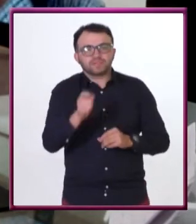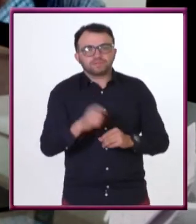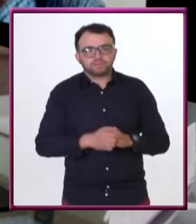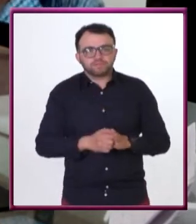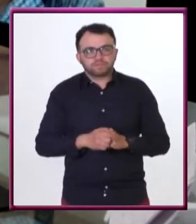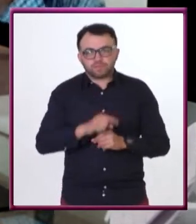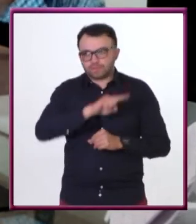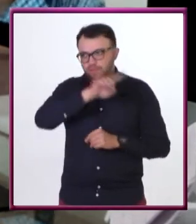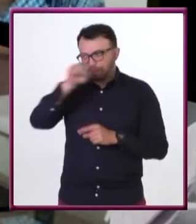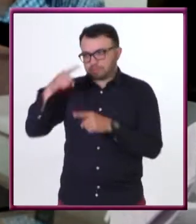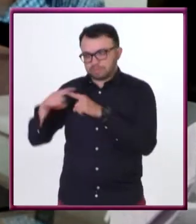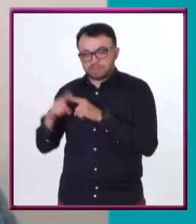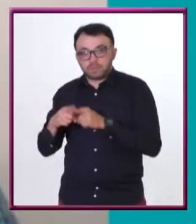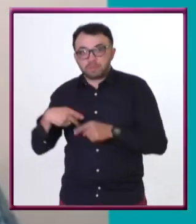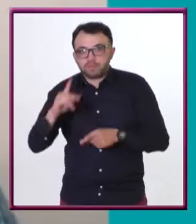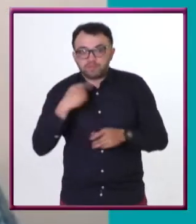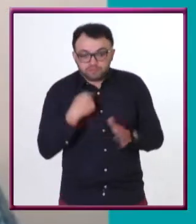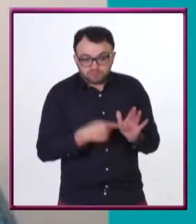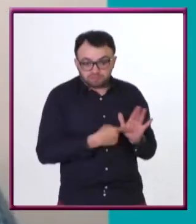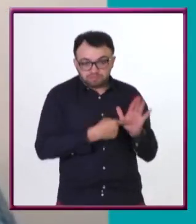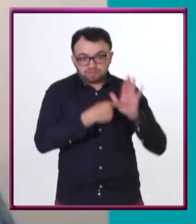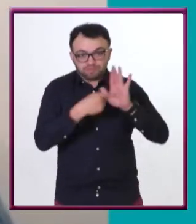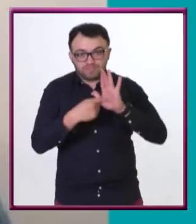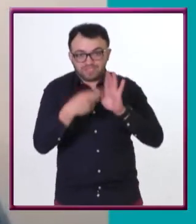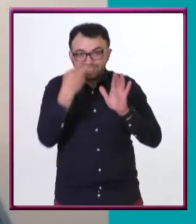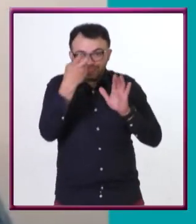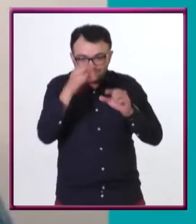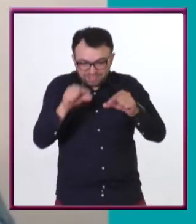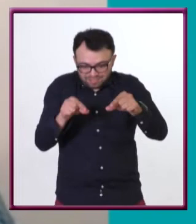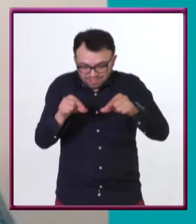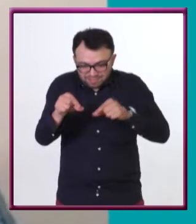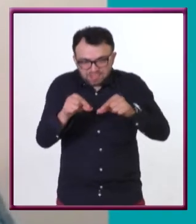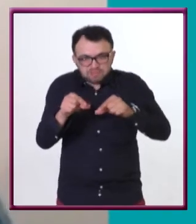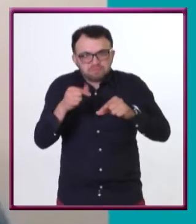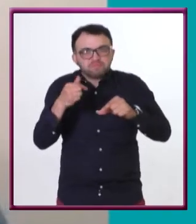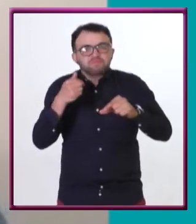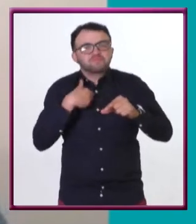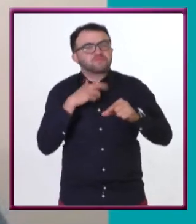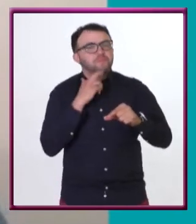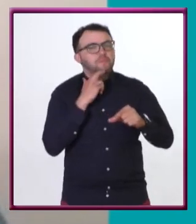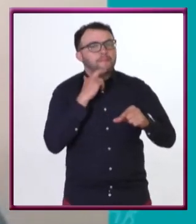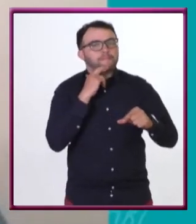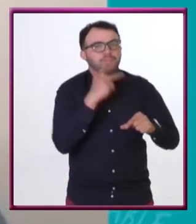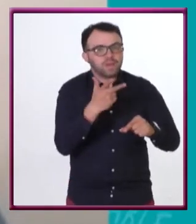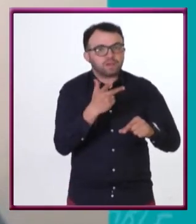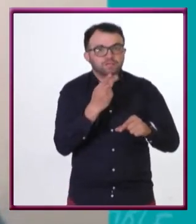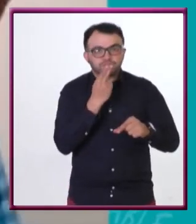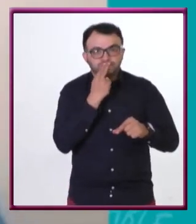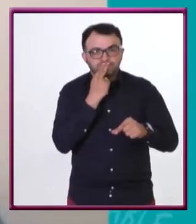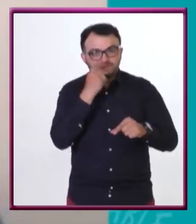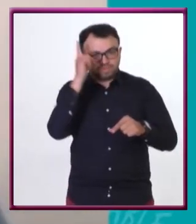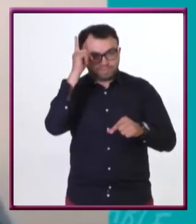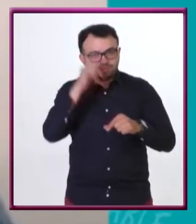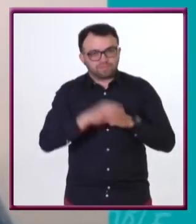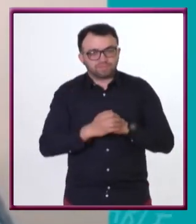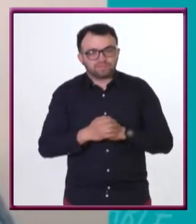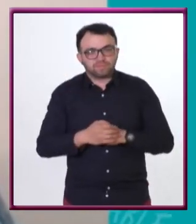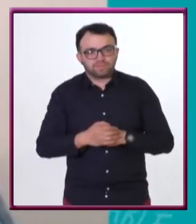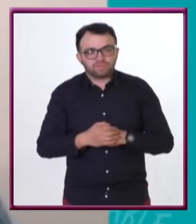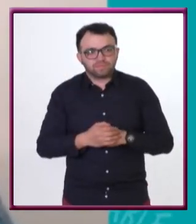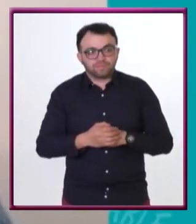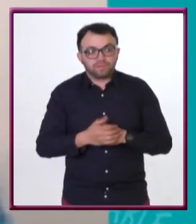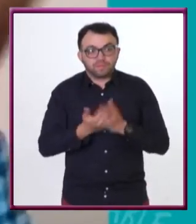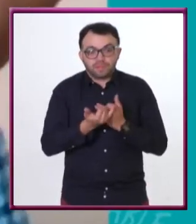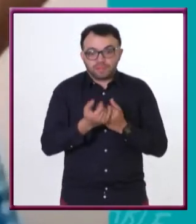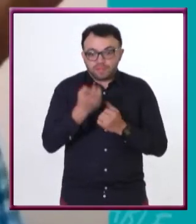eran mejores que todos los demás, tanto en la cultura como en la inteligencia. Y